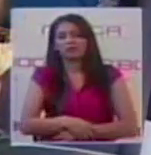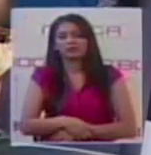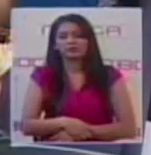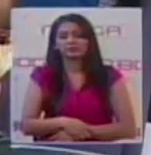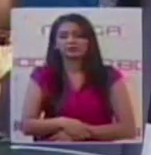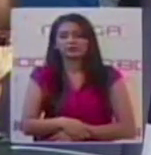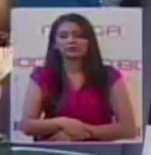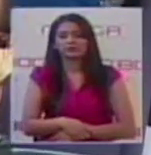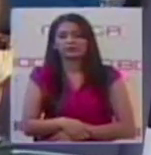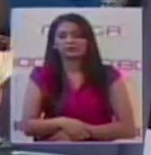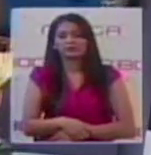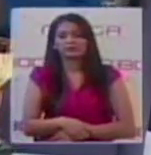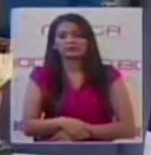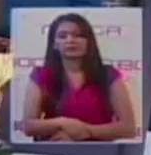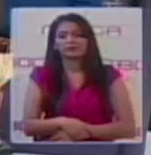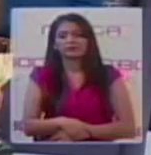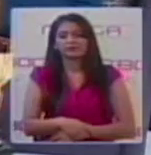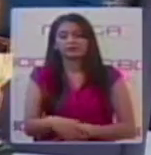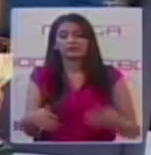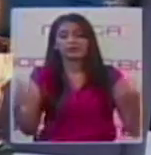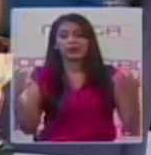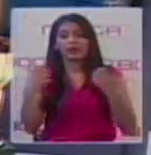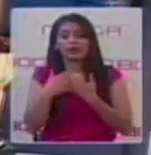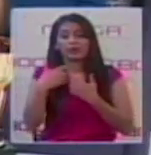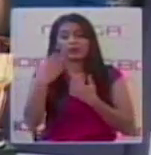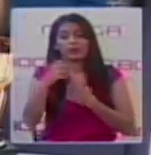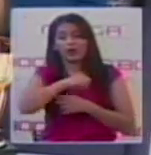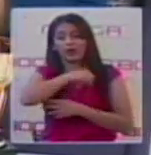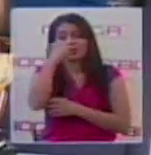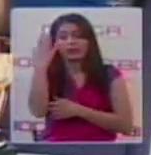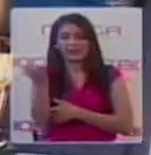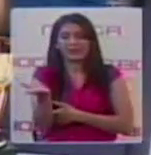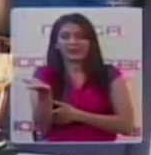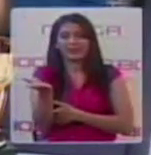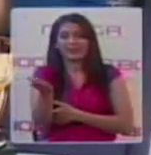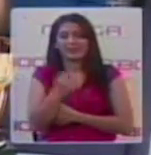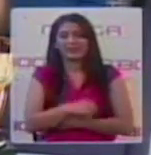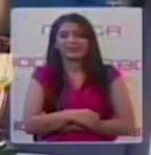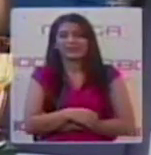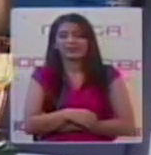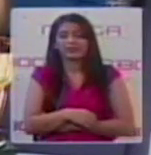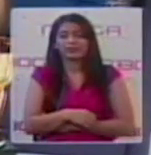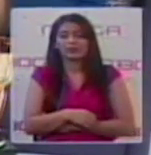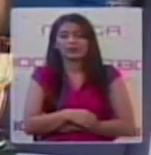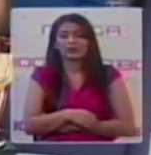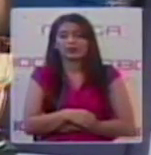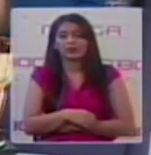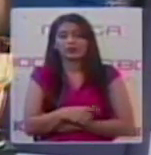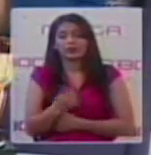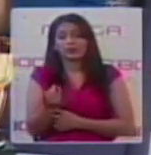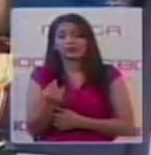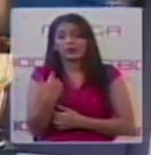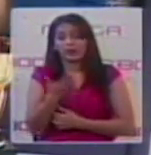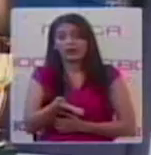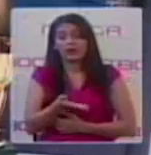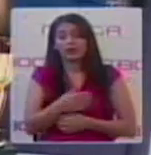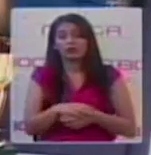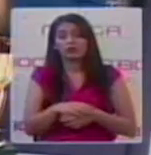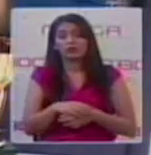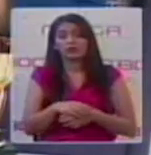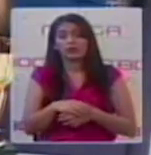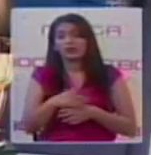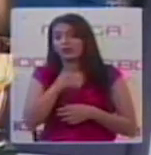ganador está aquí presente y es del SPOL. Este equipo a mí me gusta mucho porque primero es un equipo solo de